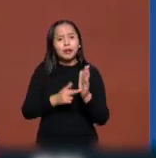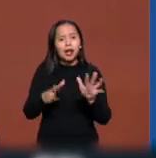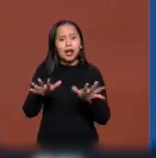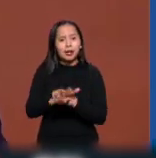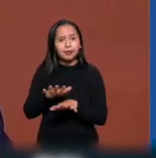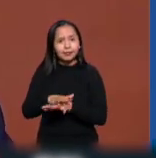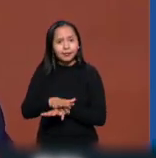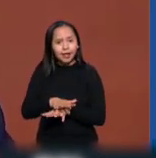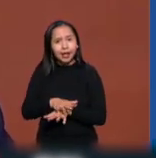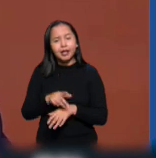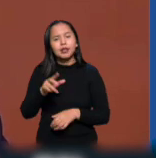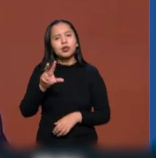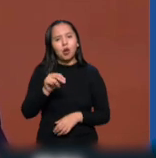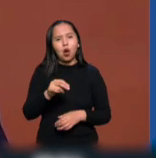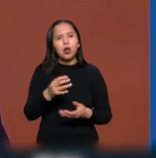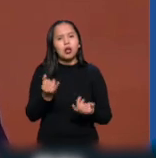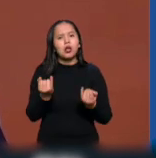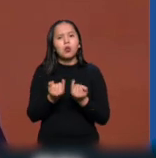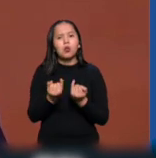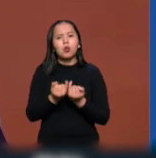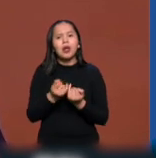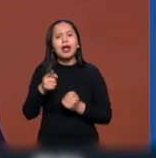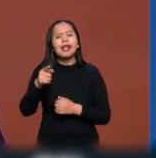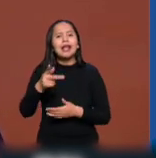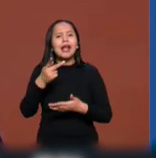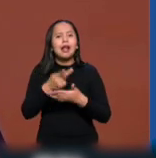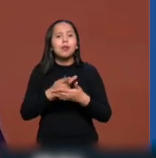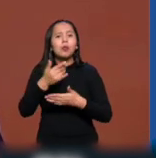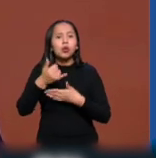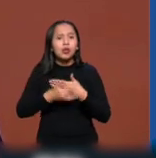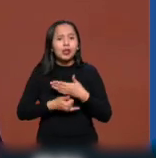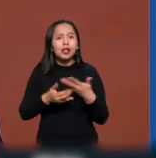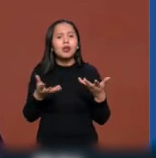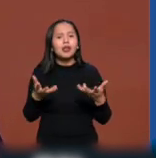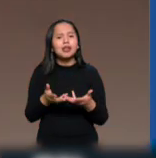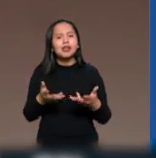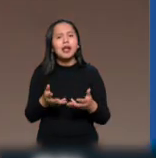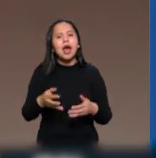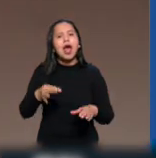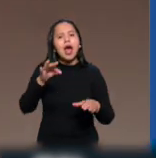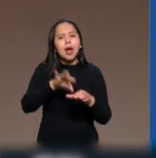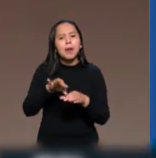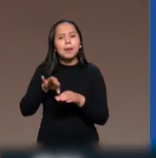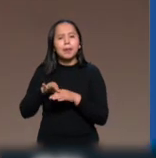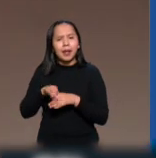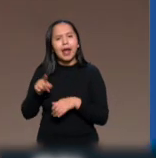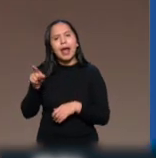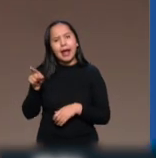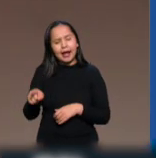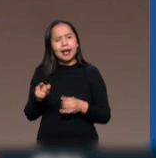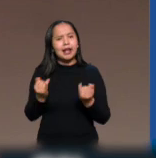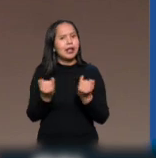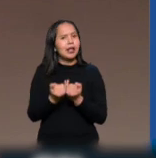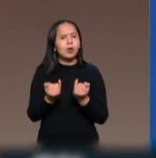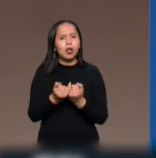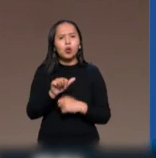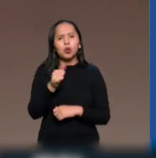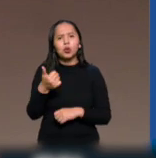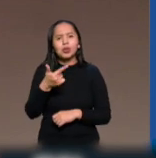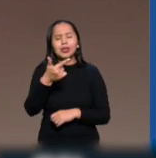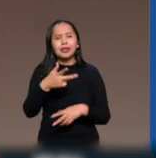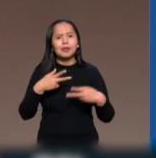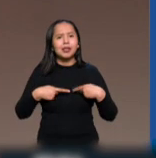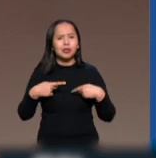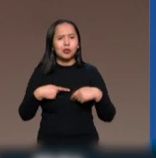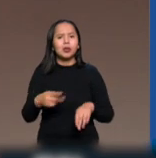sino que solo está encabezando un proyecto de sentencia que deberá ser votado a favor por él y al menos otros 7 de los integrantes del